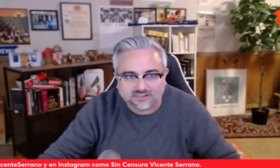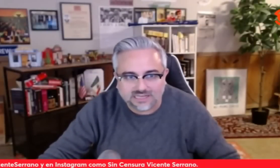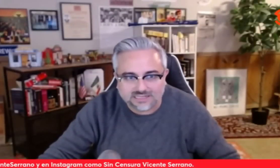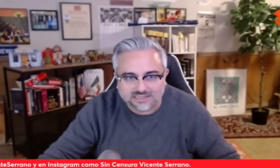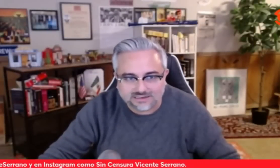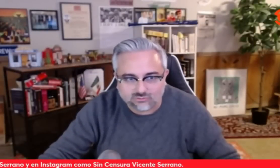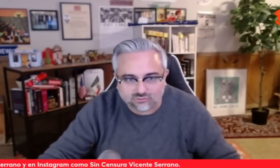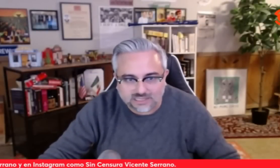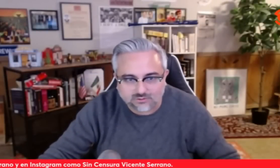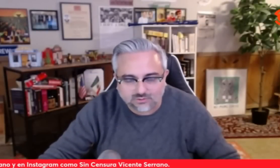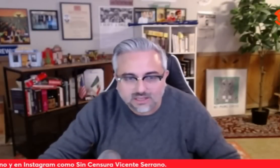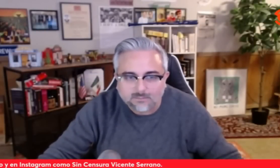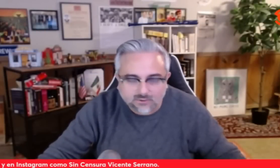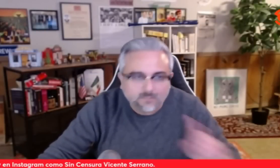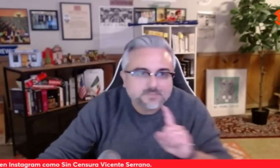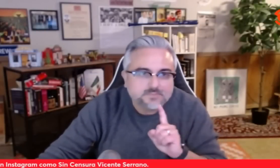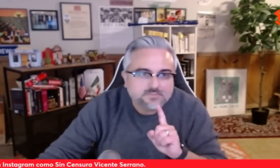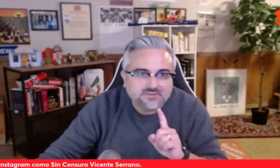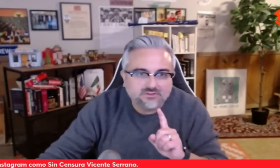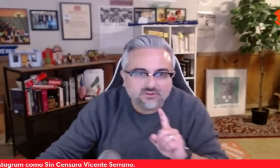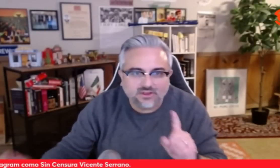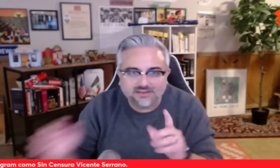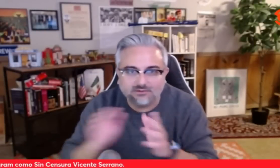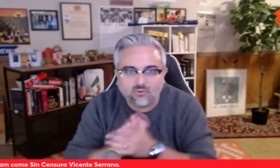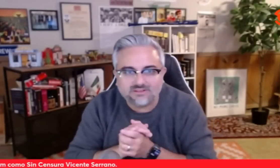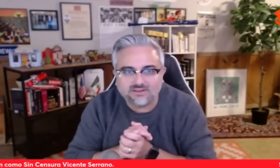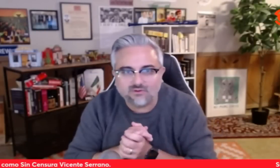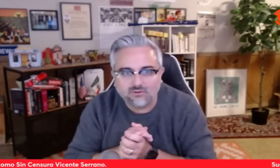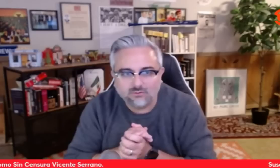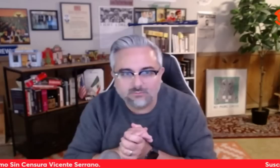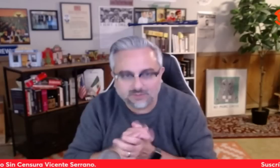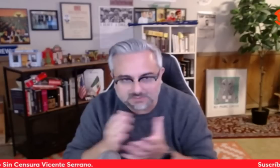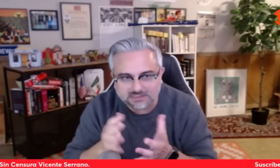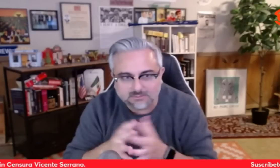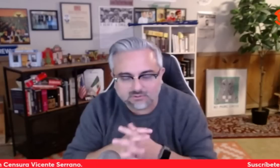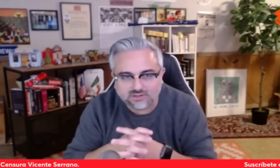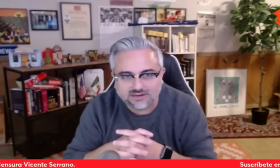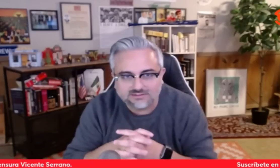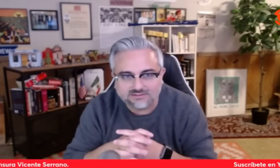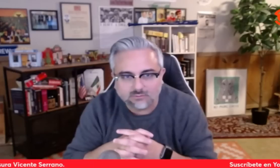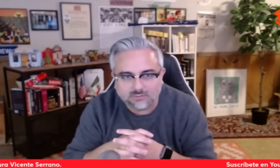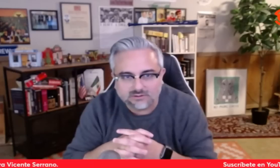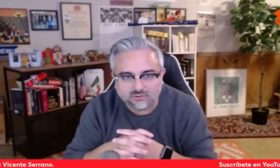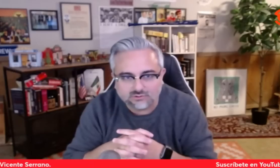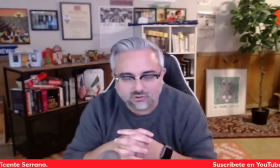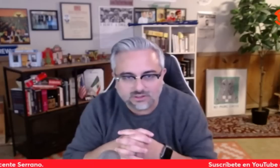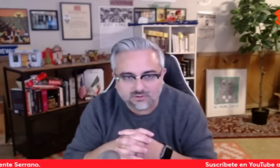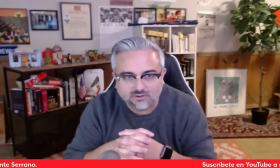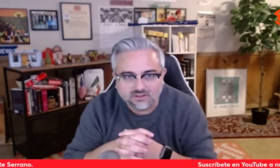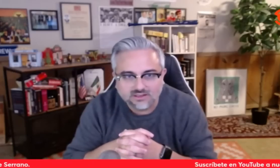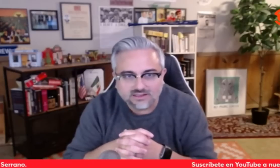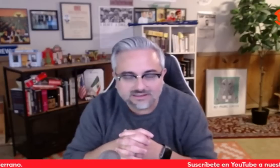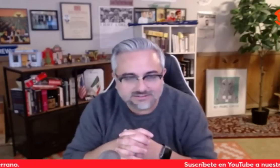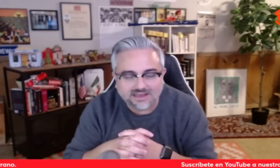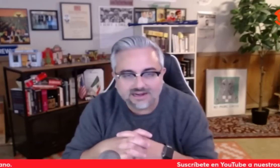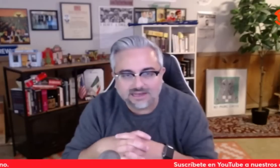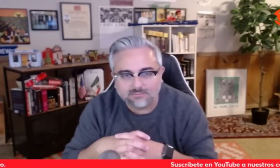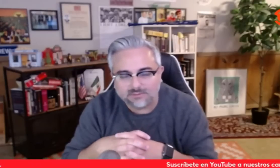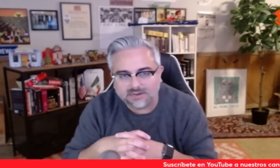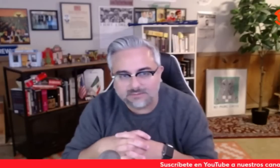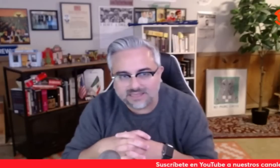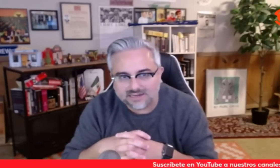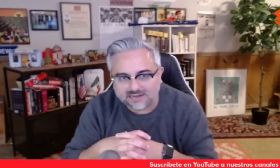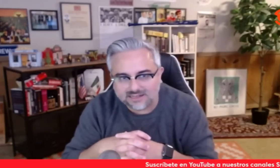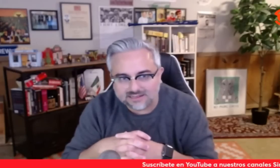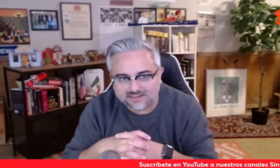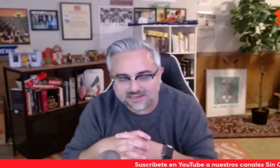su falta de resultados. Pero no deje que se lo cuente yo, permítame mostrarle este momento histórico, la